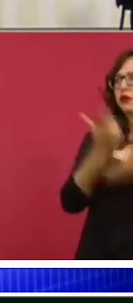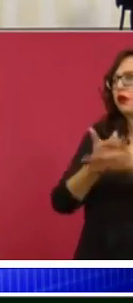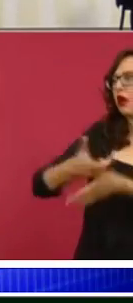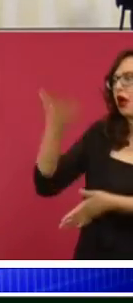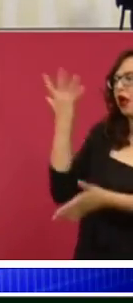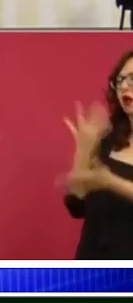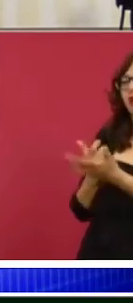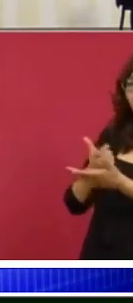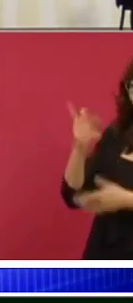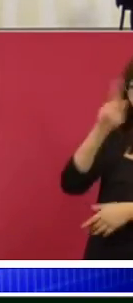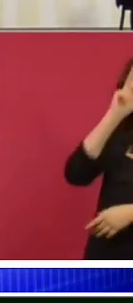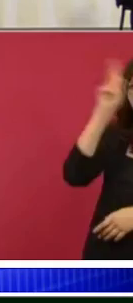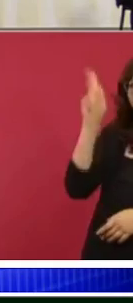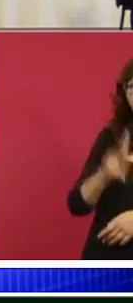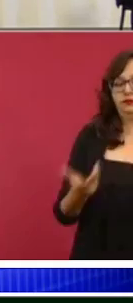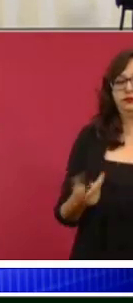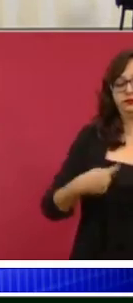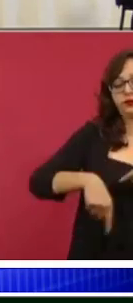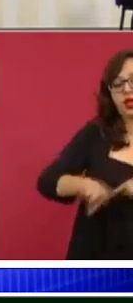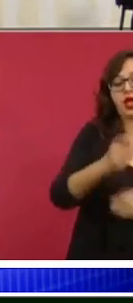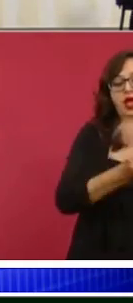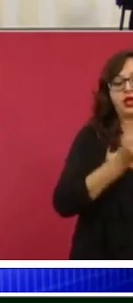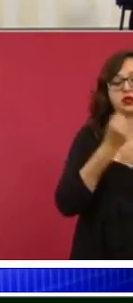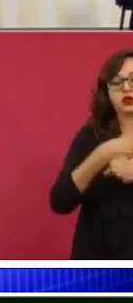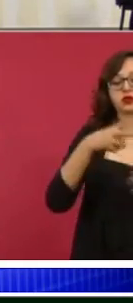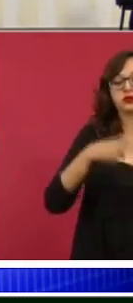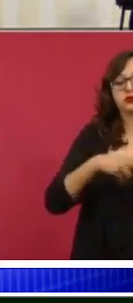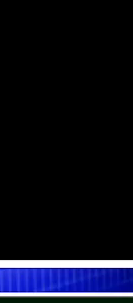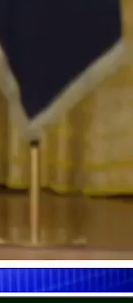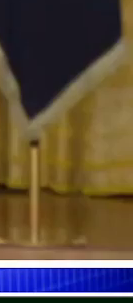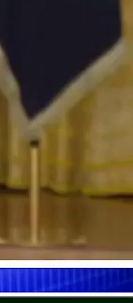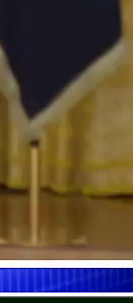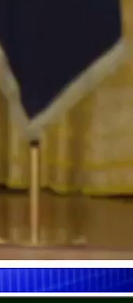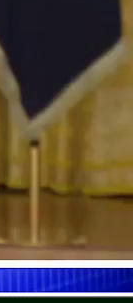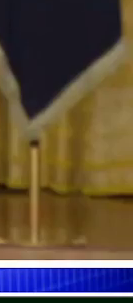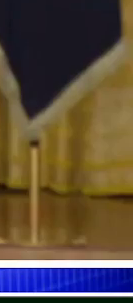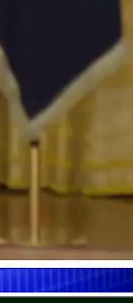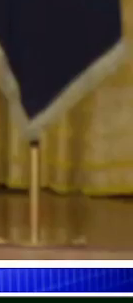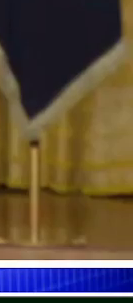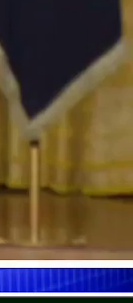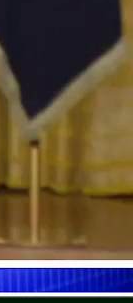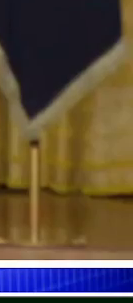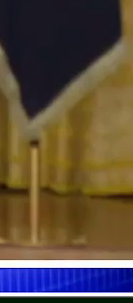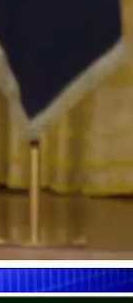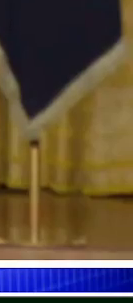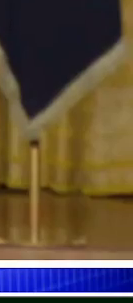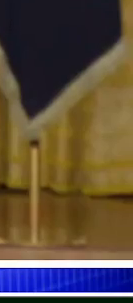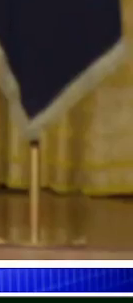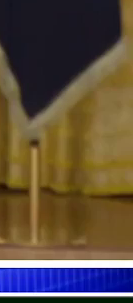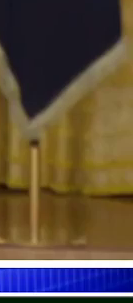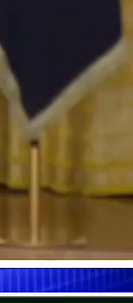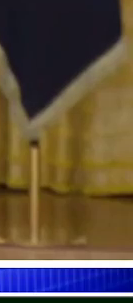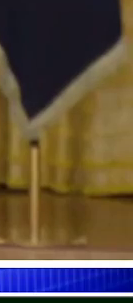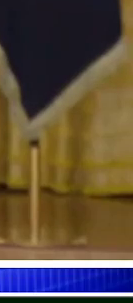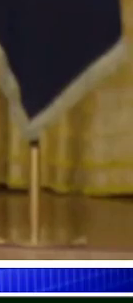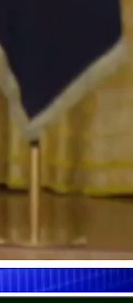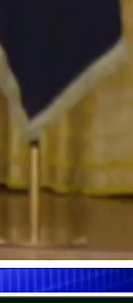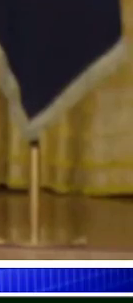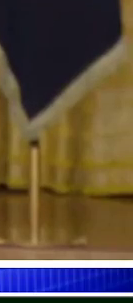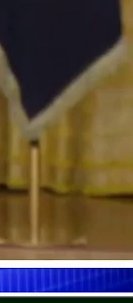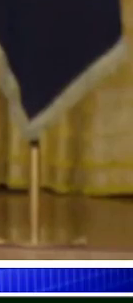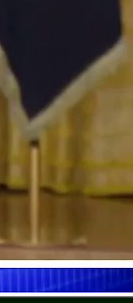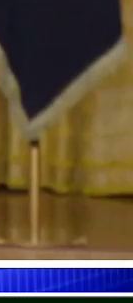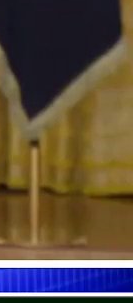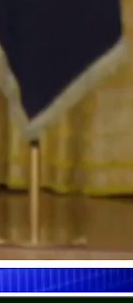fue con maduro ya se fue pedirle ayuda a venezuela también para poder pues es subsanar esta deficiencia esta